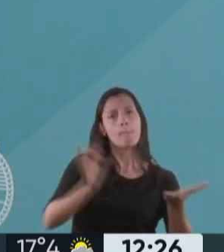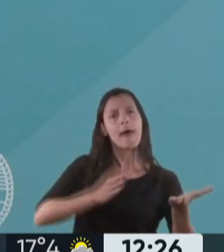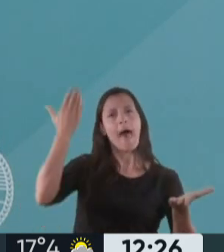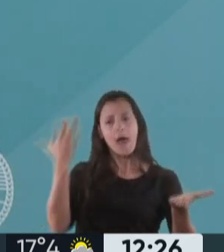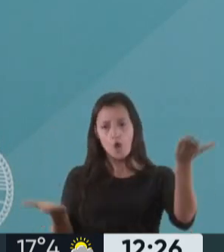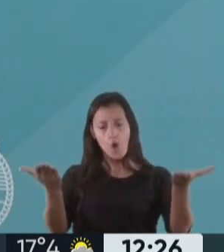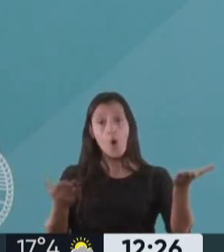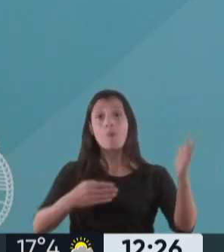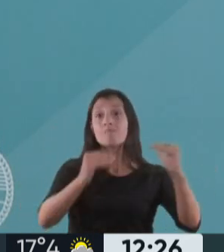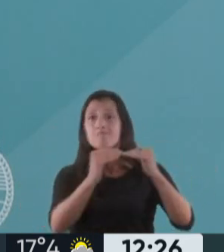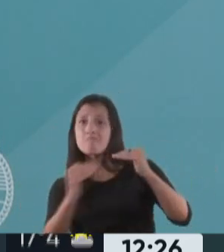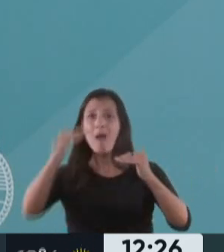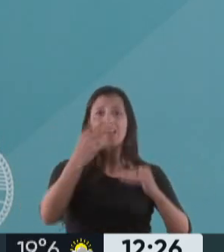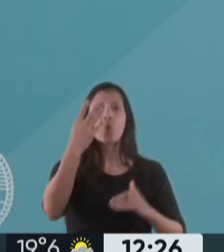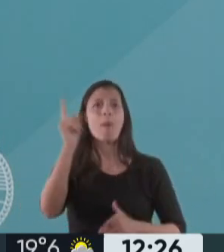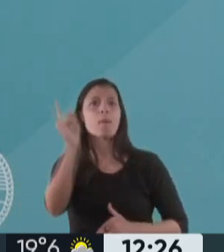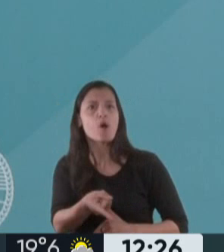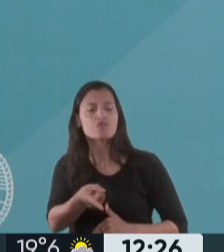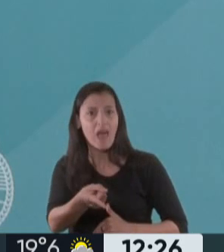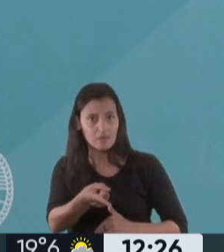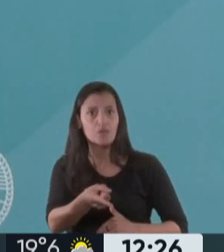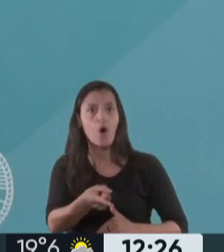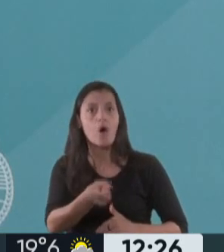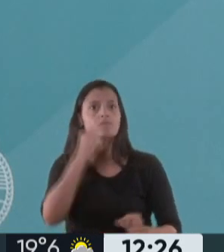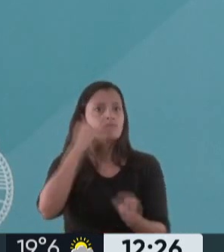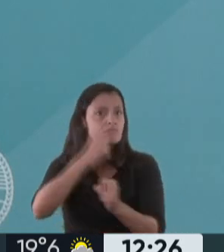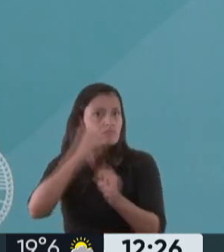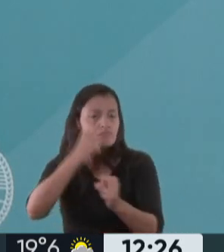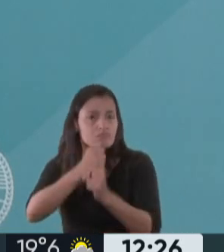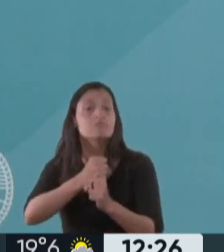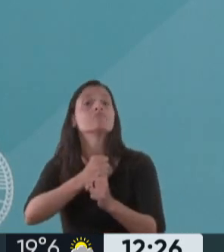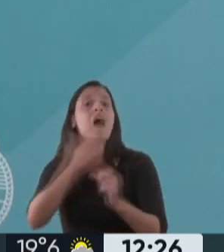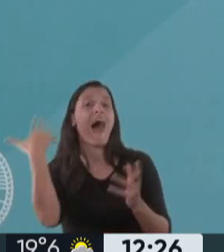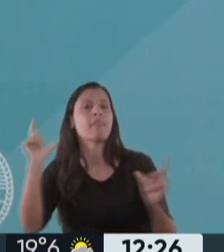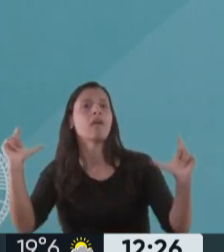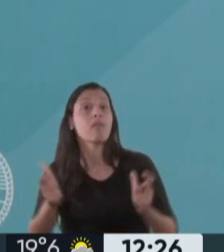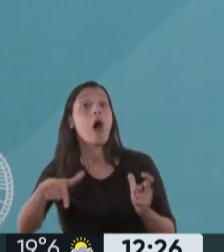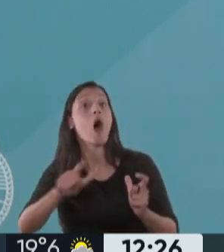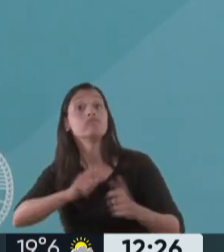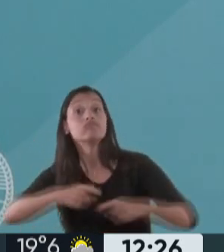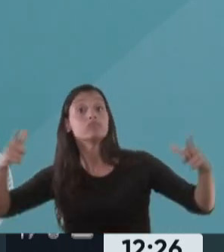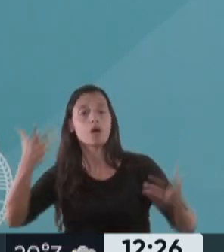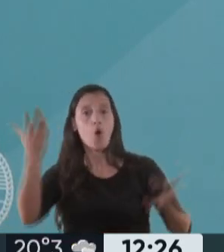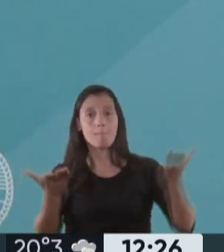estamos más de 4 puntos de caída de la desocupación respecto del